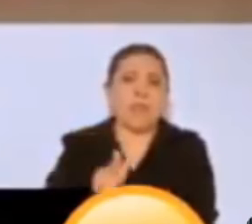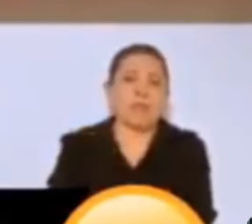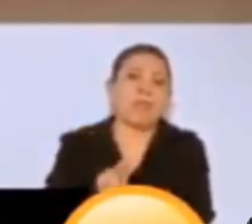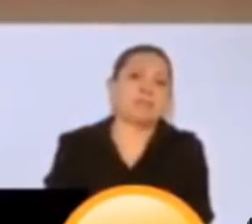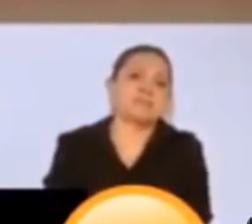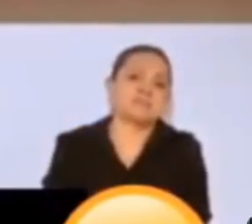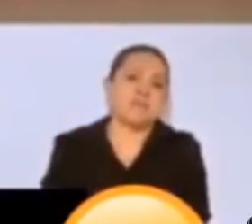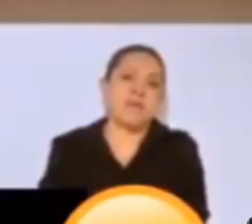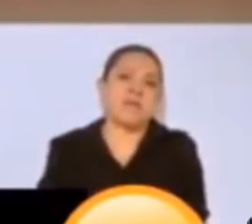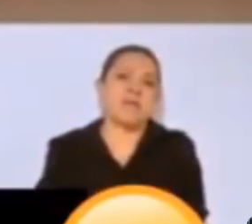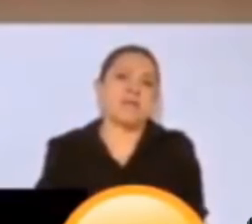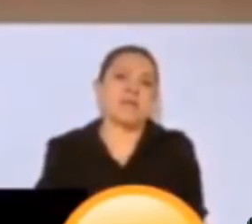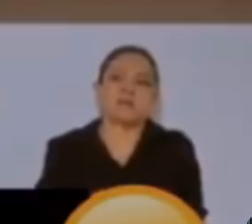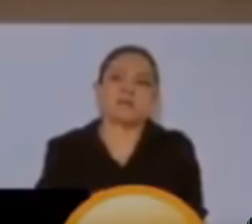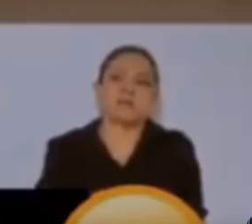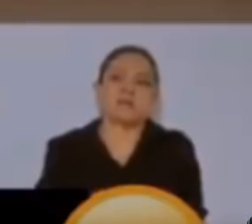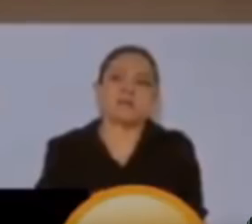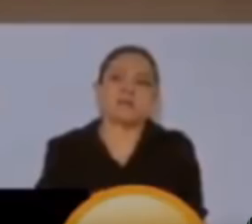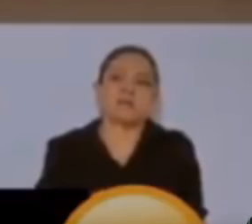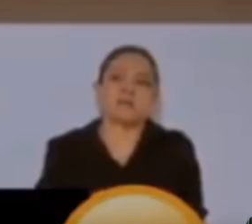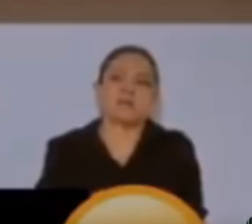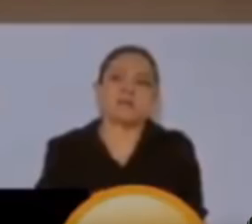garanticen sus libertades.